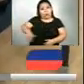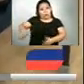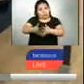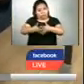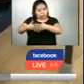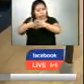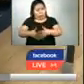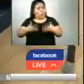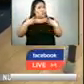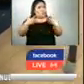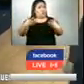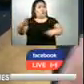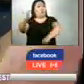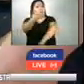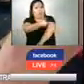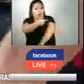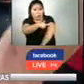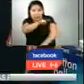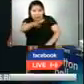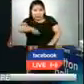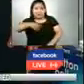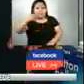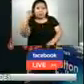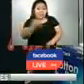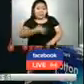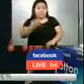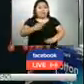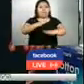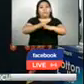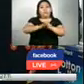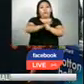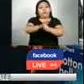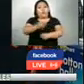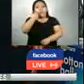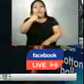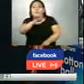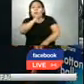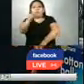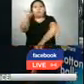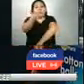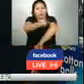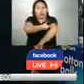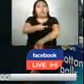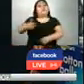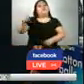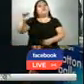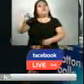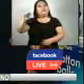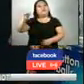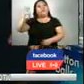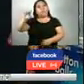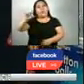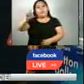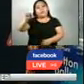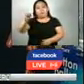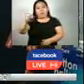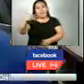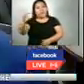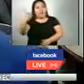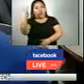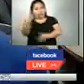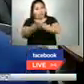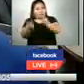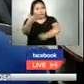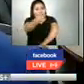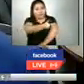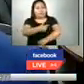vacunas de sobra para inmunizar a quienes lo necesiten contra el COVID y contra la influenza. Y de hecho, recomiendan aplicarse ambas vacunas al mismo tiempo.